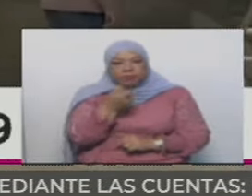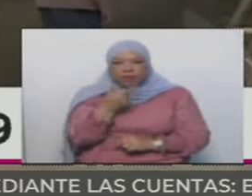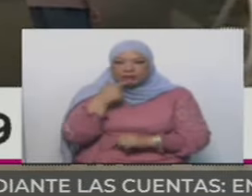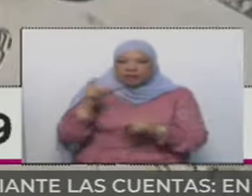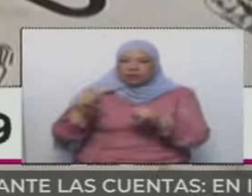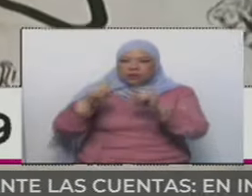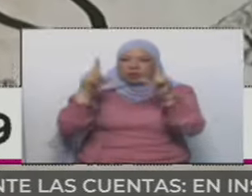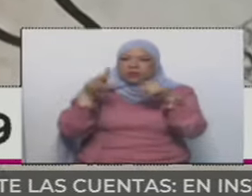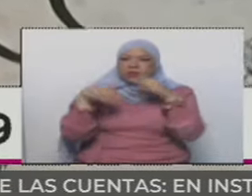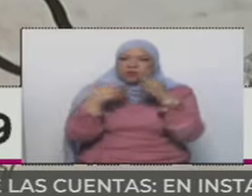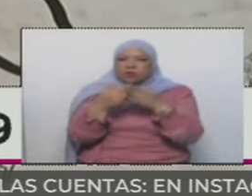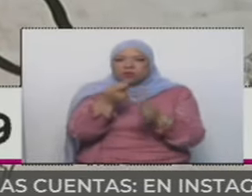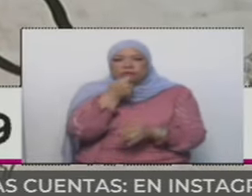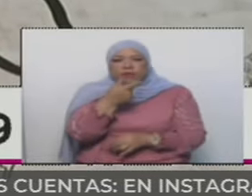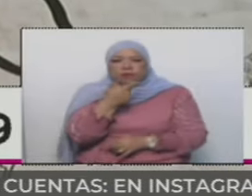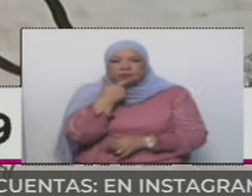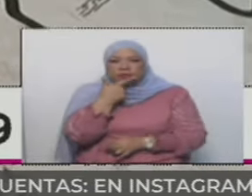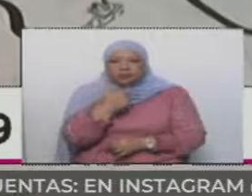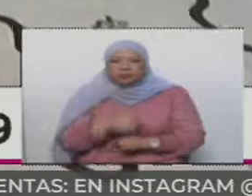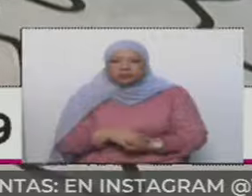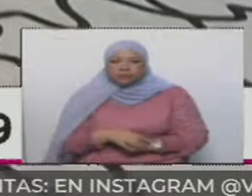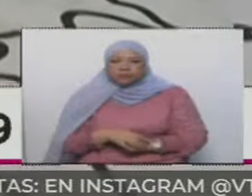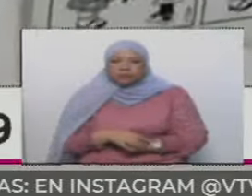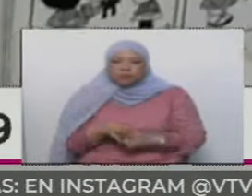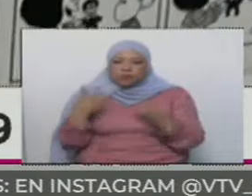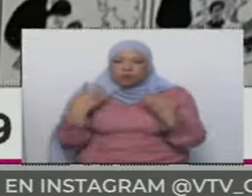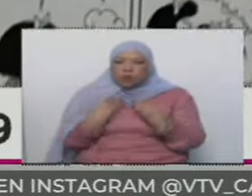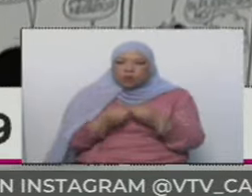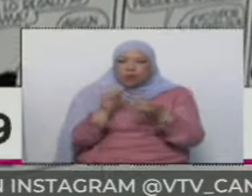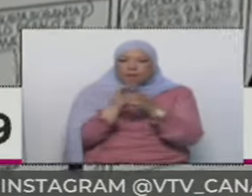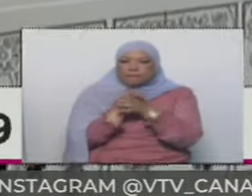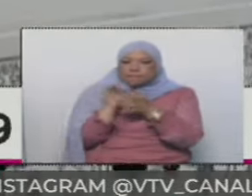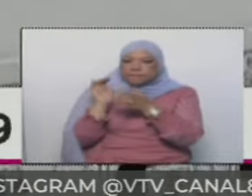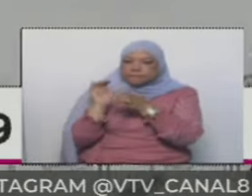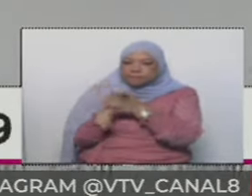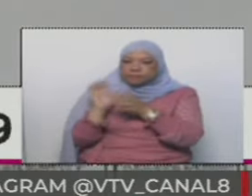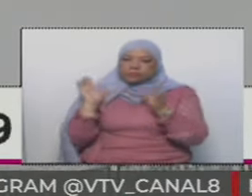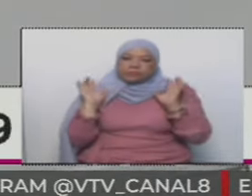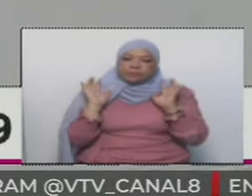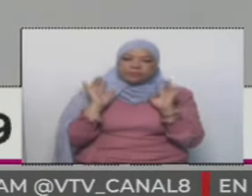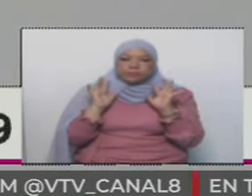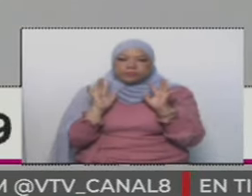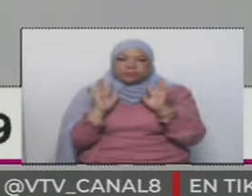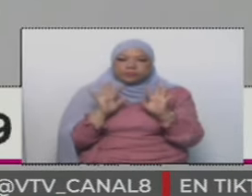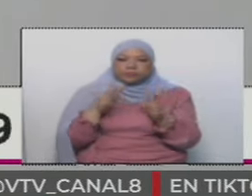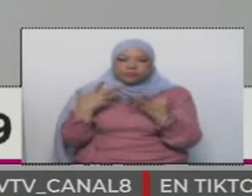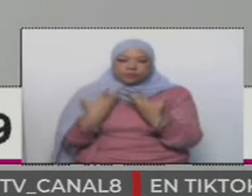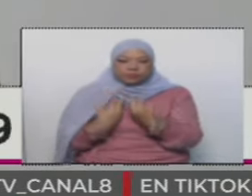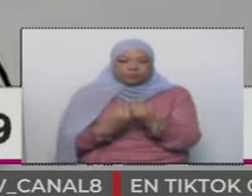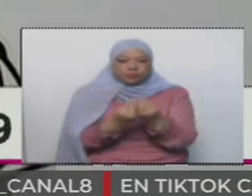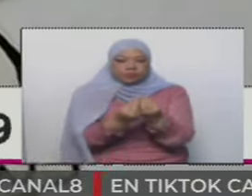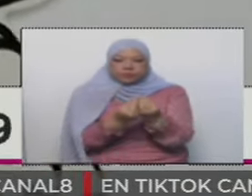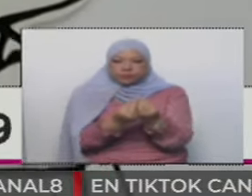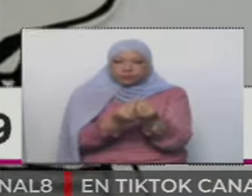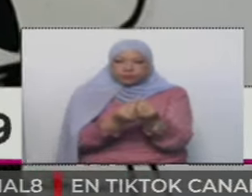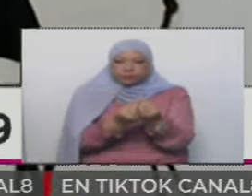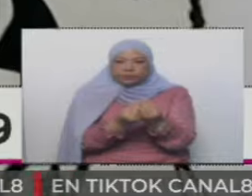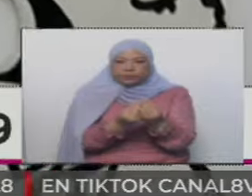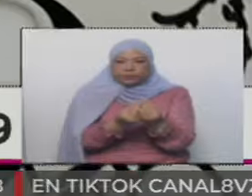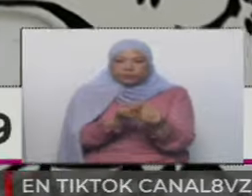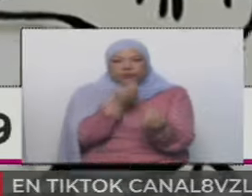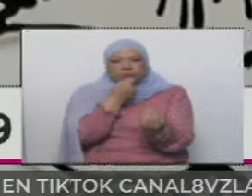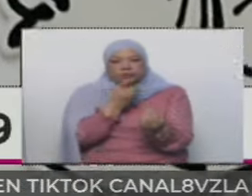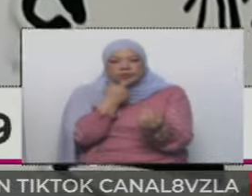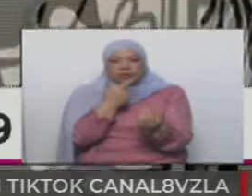belleza. ¿No? Me acompañan por aquí. De verdad, maravilloso.